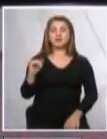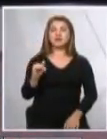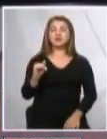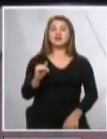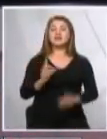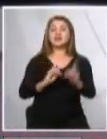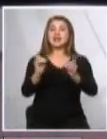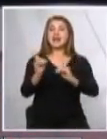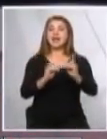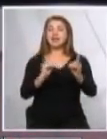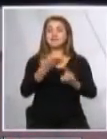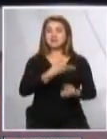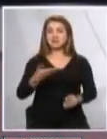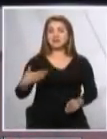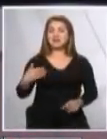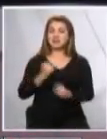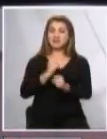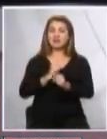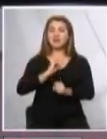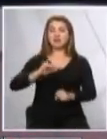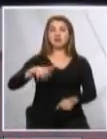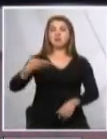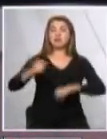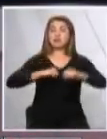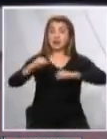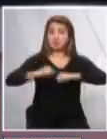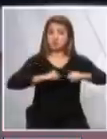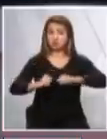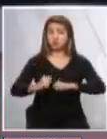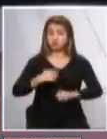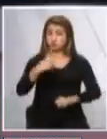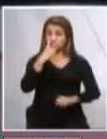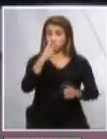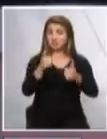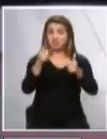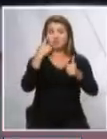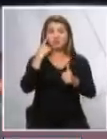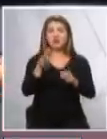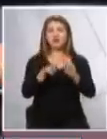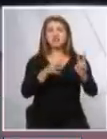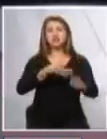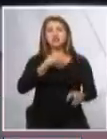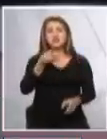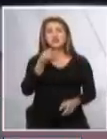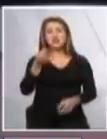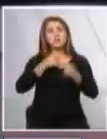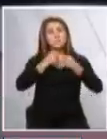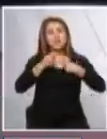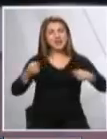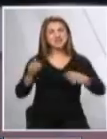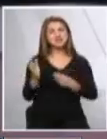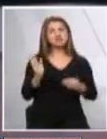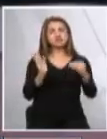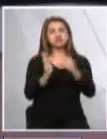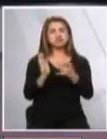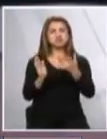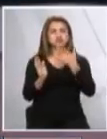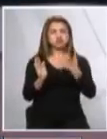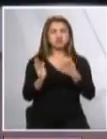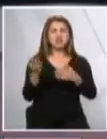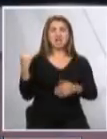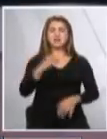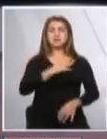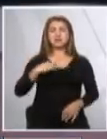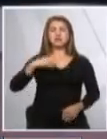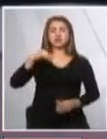para el terremoto y trabajé después. A mí me parece que está bien, pero hacer estos comentarios por la prensa, ¿qué sentido tiene si el fue ministro interior